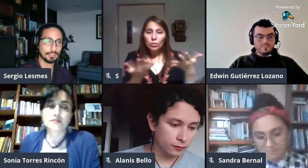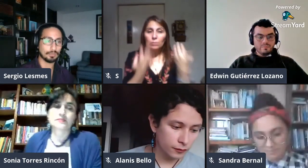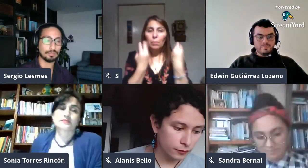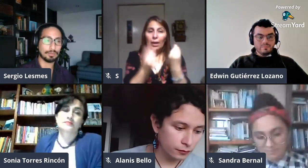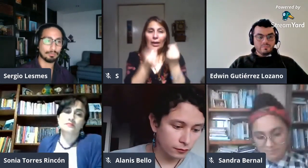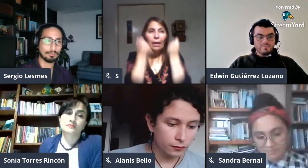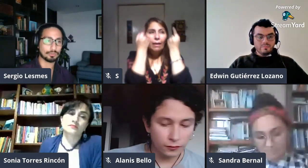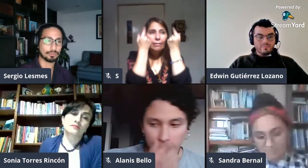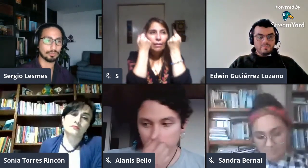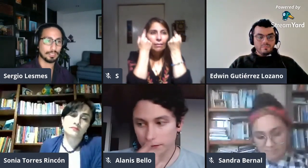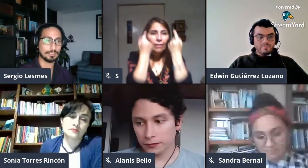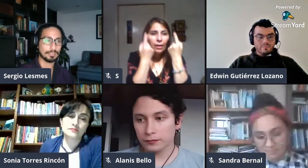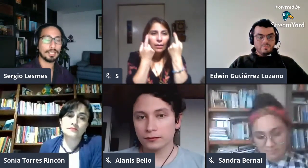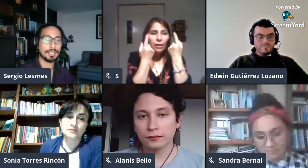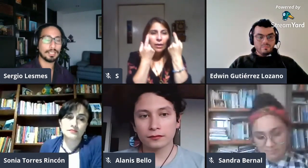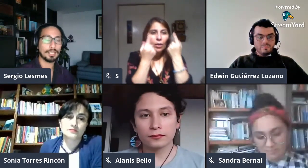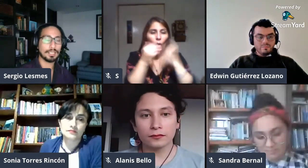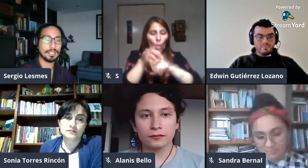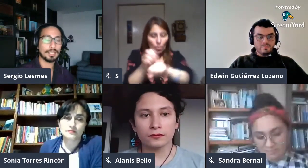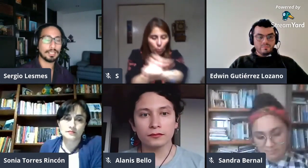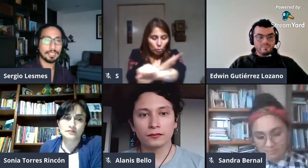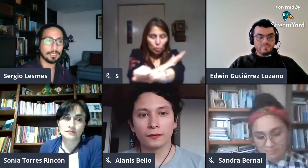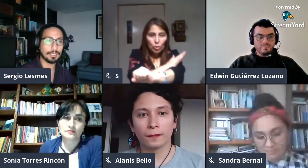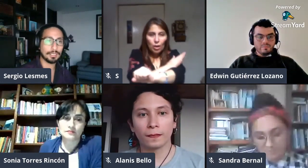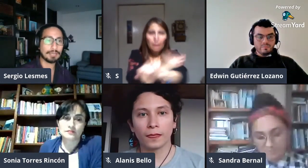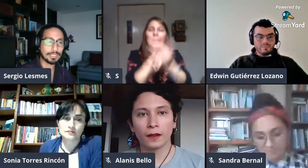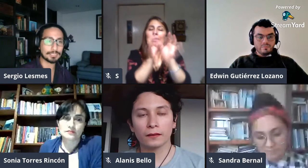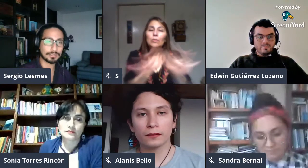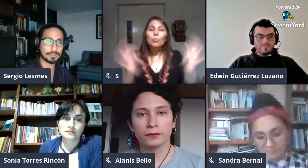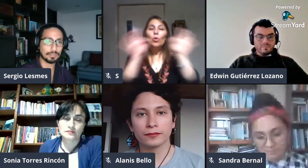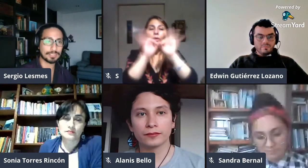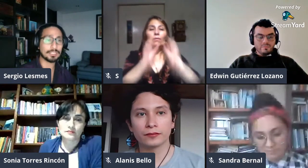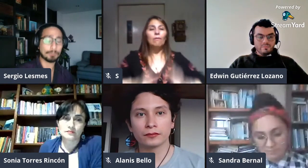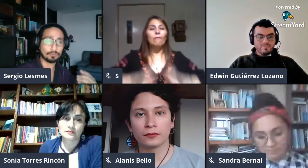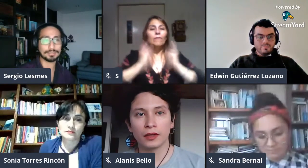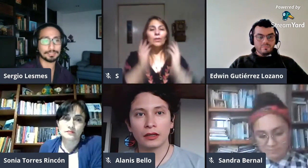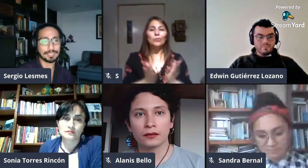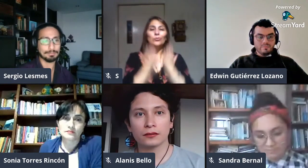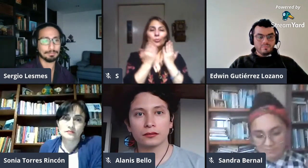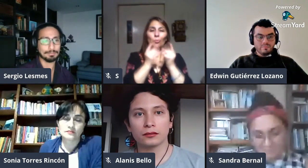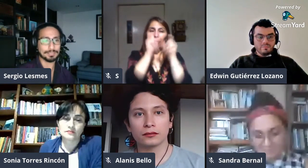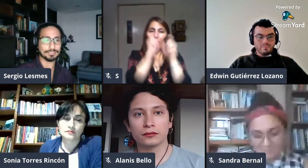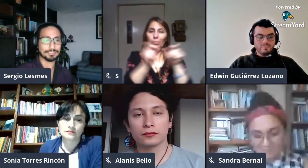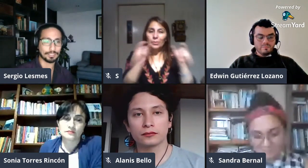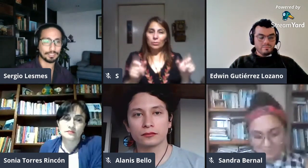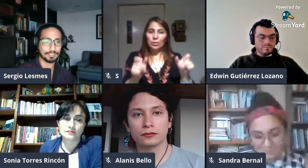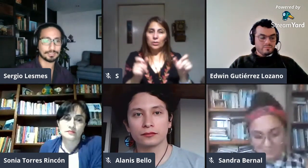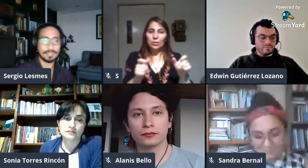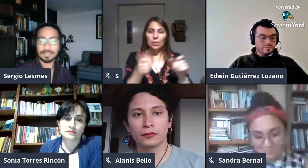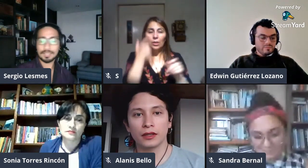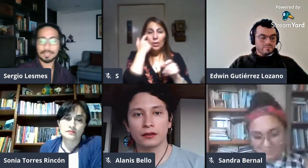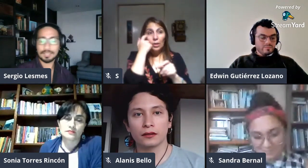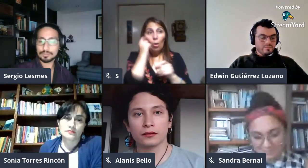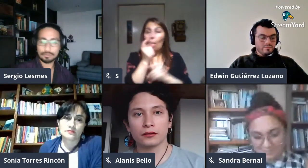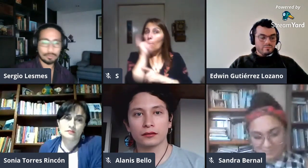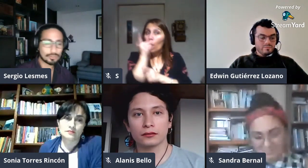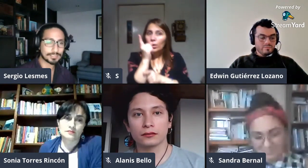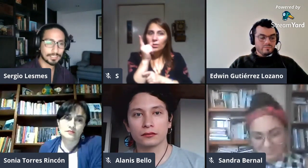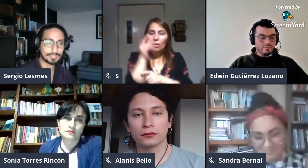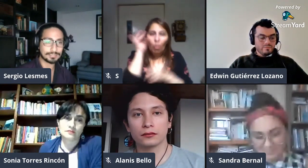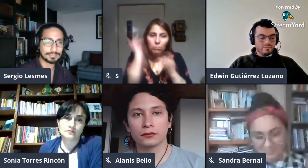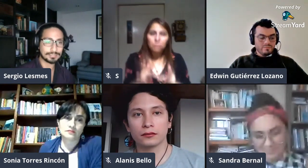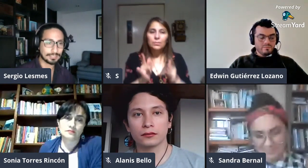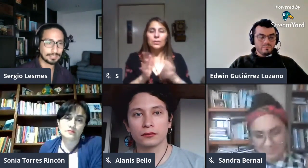valor que tiene lo emocional en la vida de las personas y lo profundamente y radicalmente político que es, somos seres que